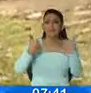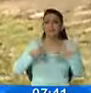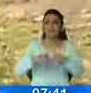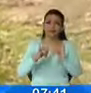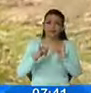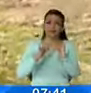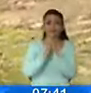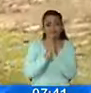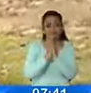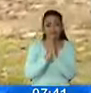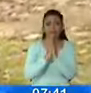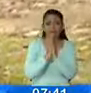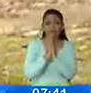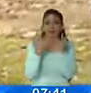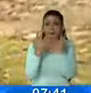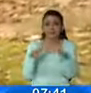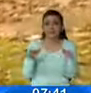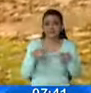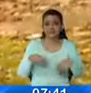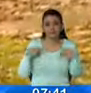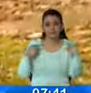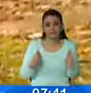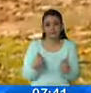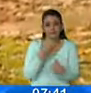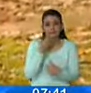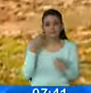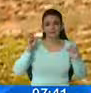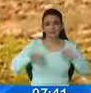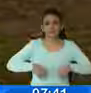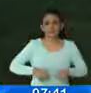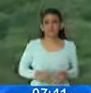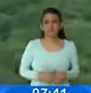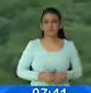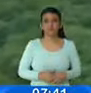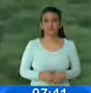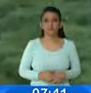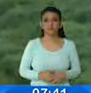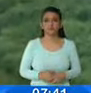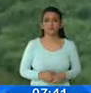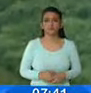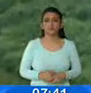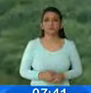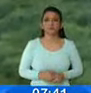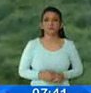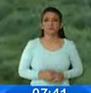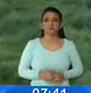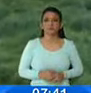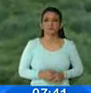les permitan una mejor calidad de vida. Informó Patricia Alda.